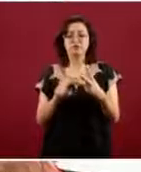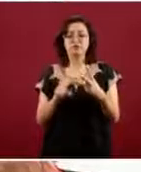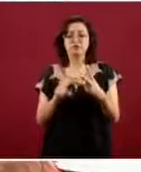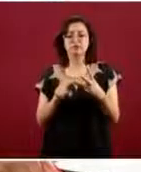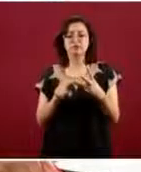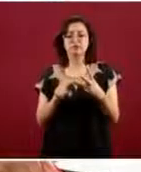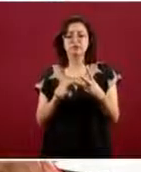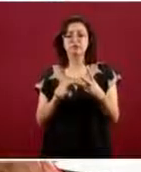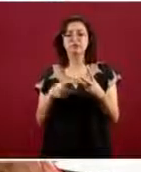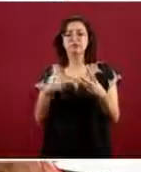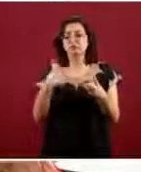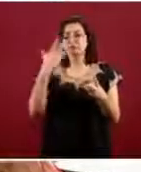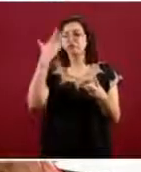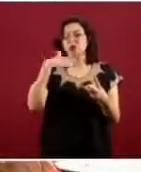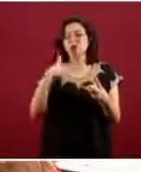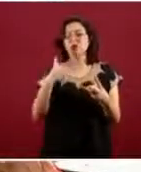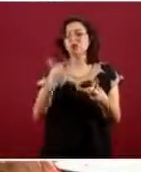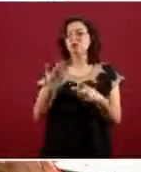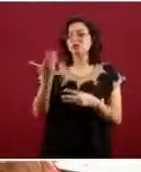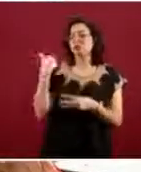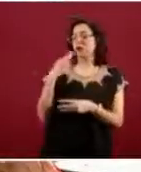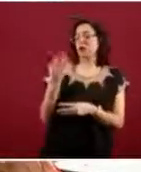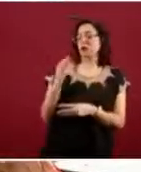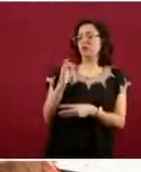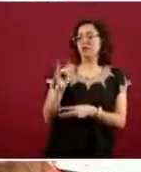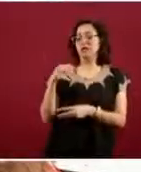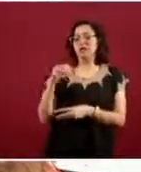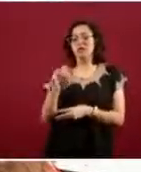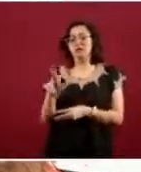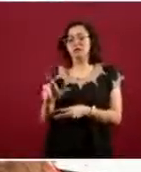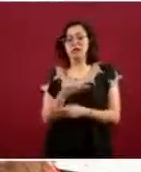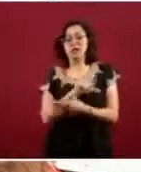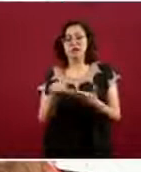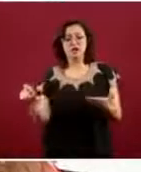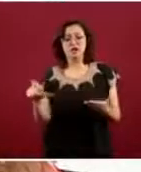que a finales de febrero el INER compró